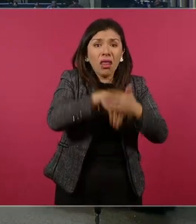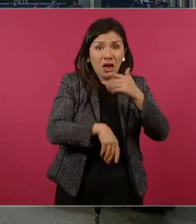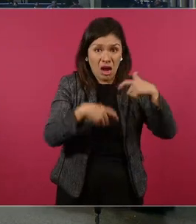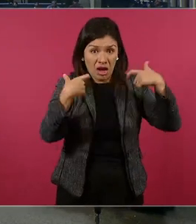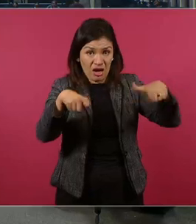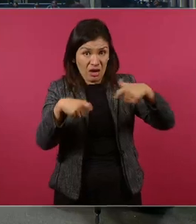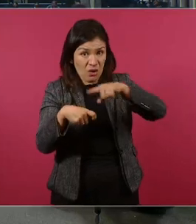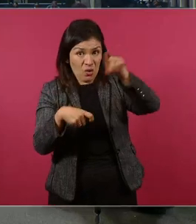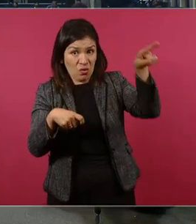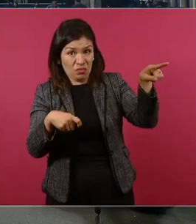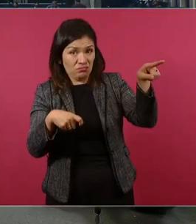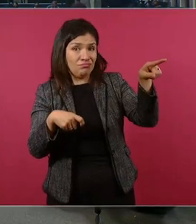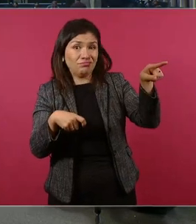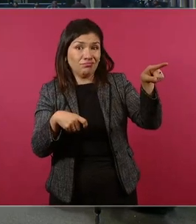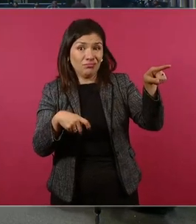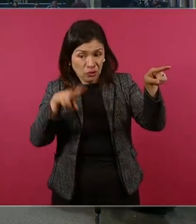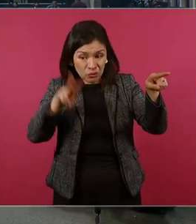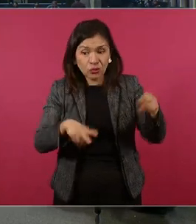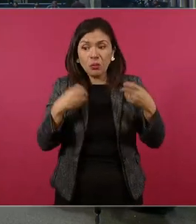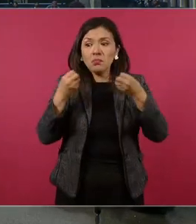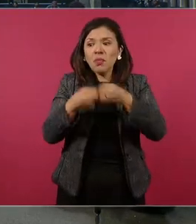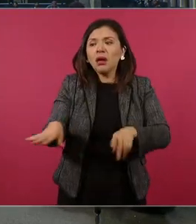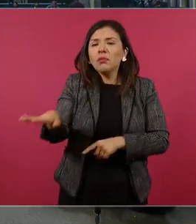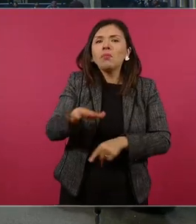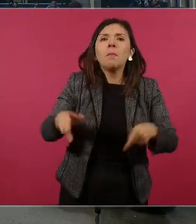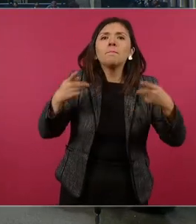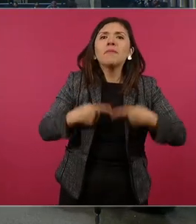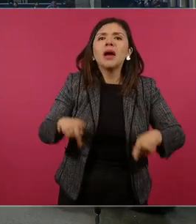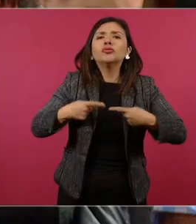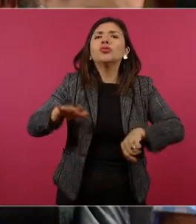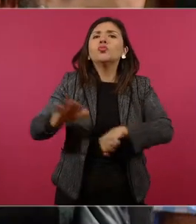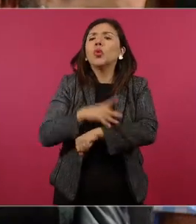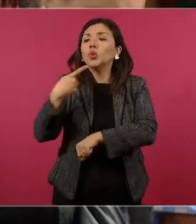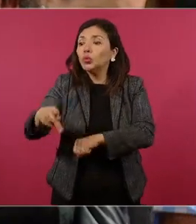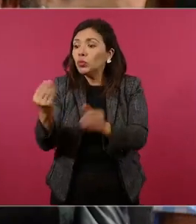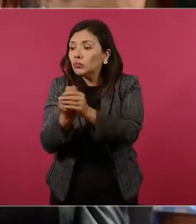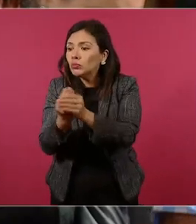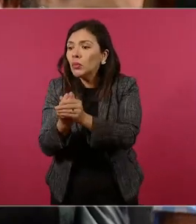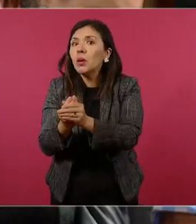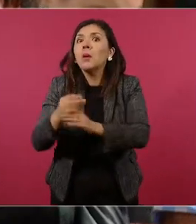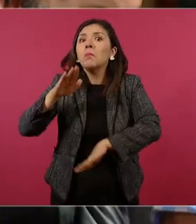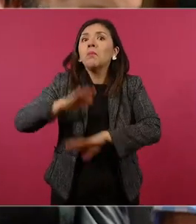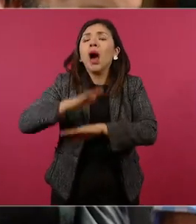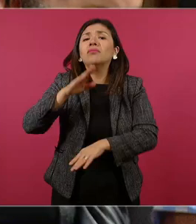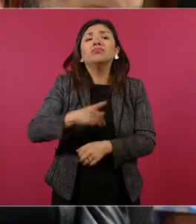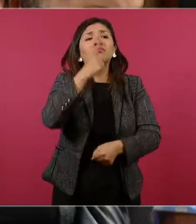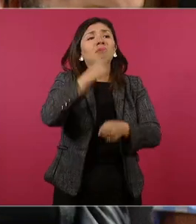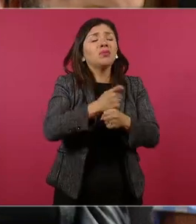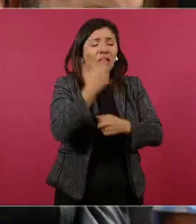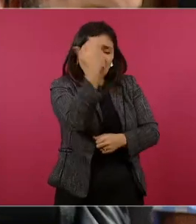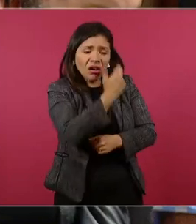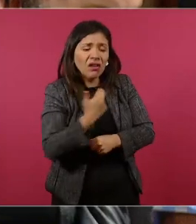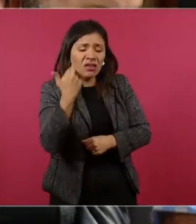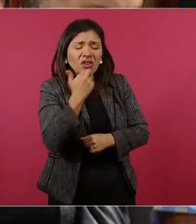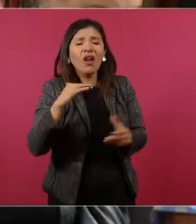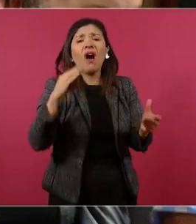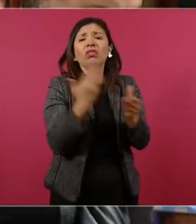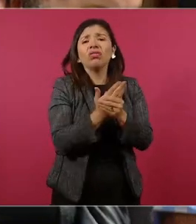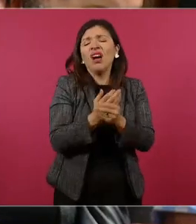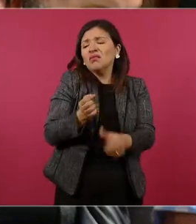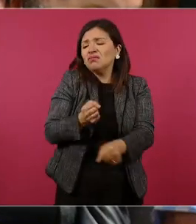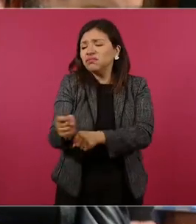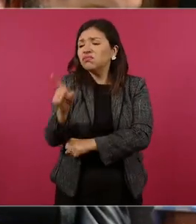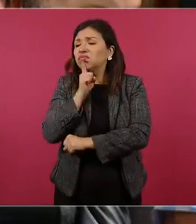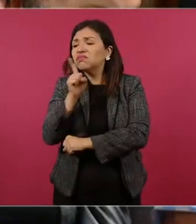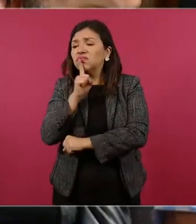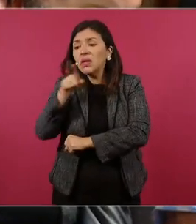pierde el pueblo pierde la gente porque sus casos Eh no pasan de la primera instancia los amedrentan no